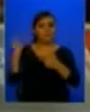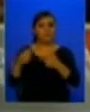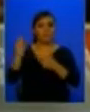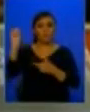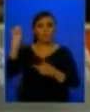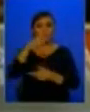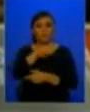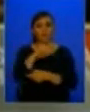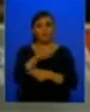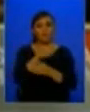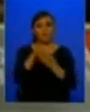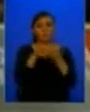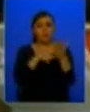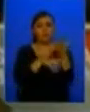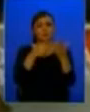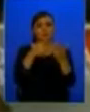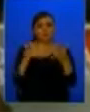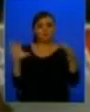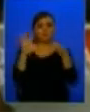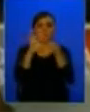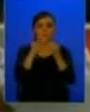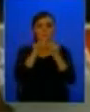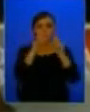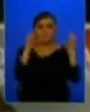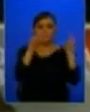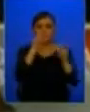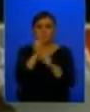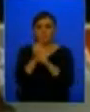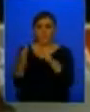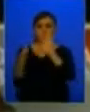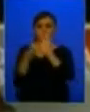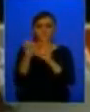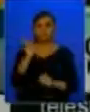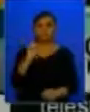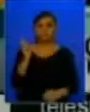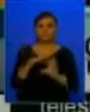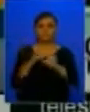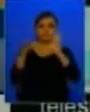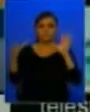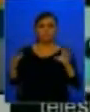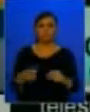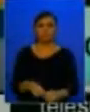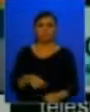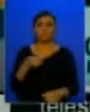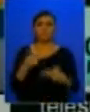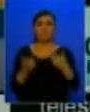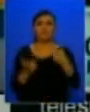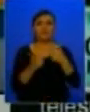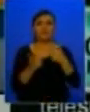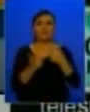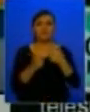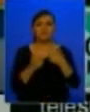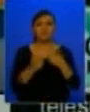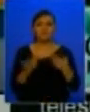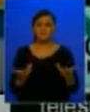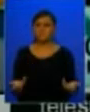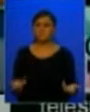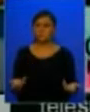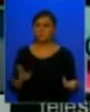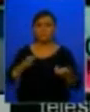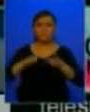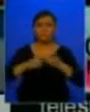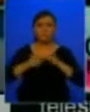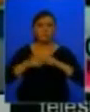que allana el camino que elimina el vínculo entre un empleado y su empleador. La terciarización causa serios daños a